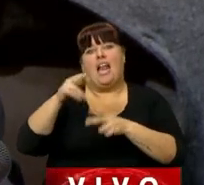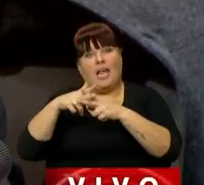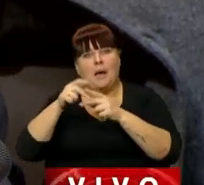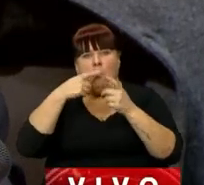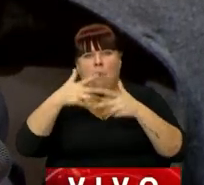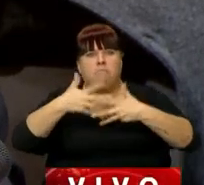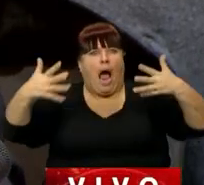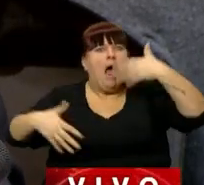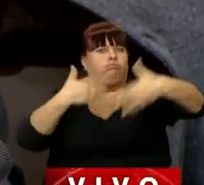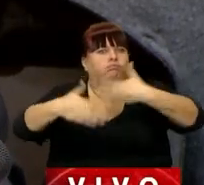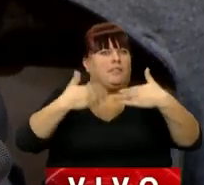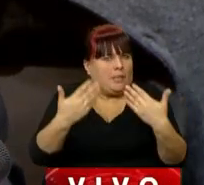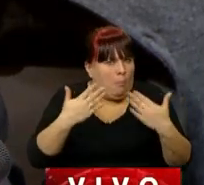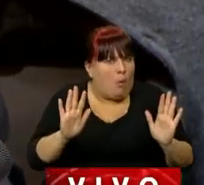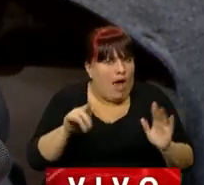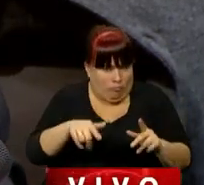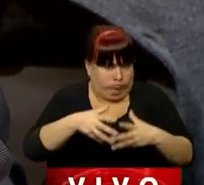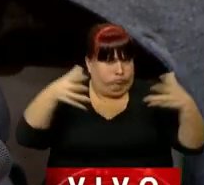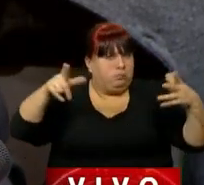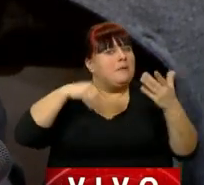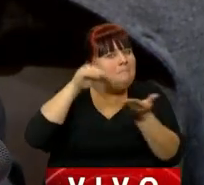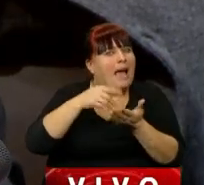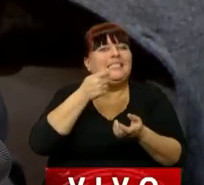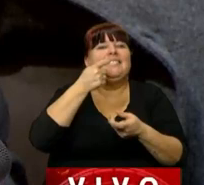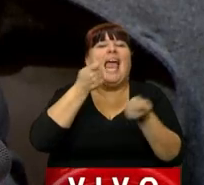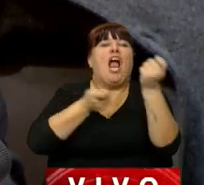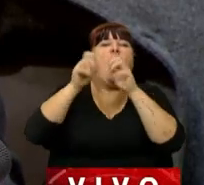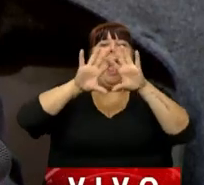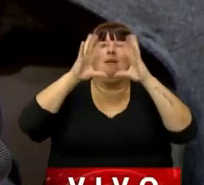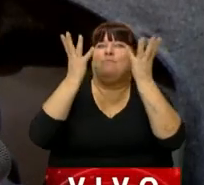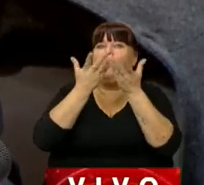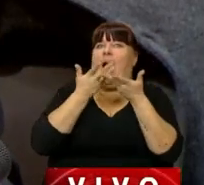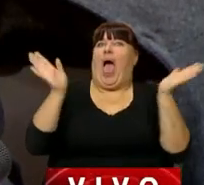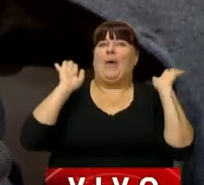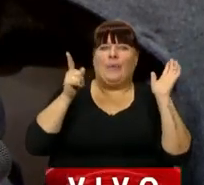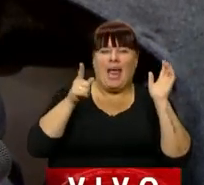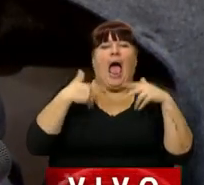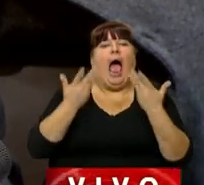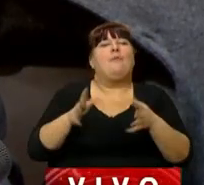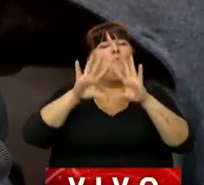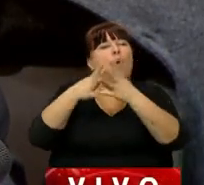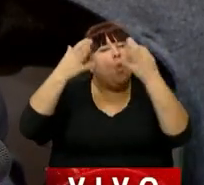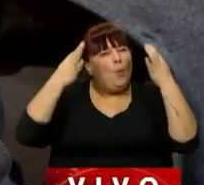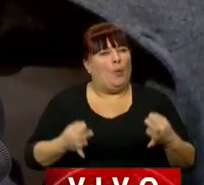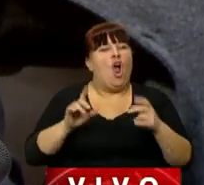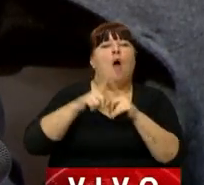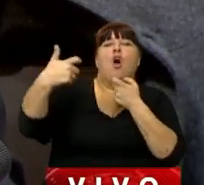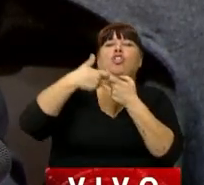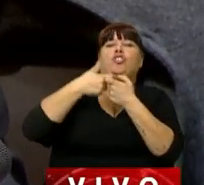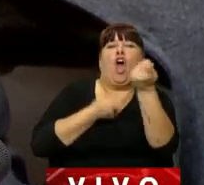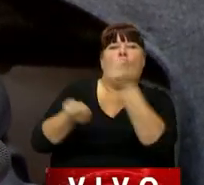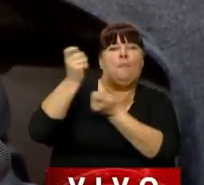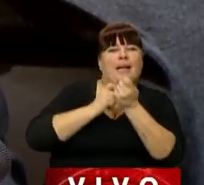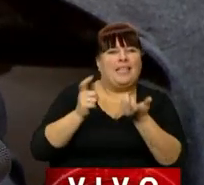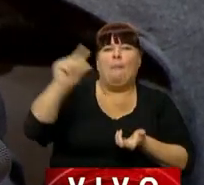más grande todavía de lo que ya es en una economía abierta al mundo y que usa el mundo como hay que usarlo, como un socio